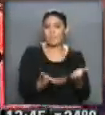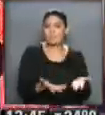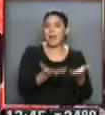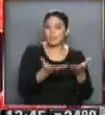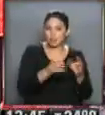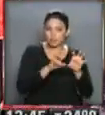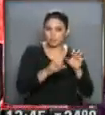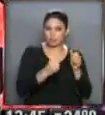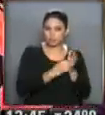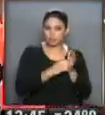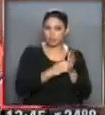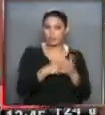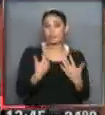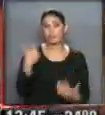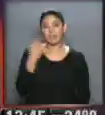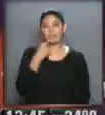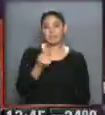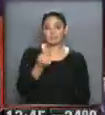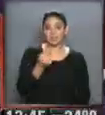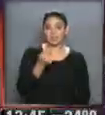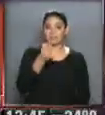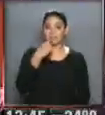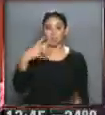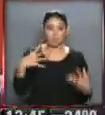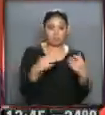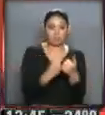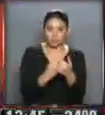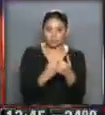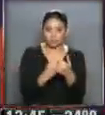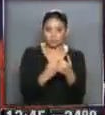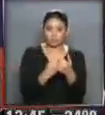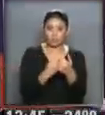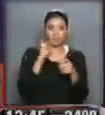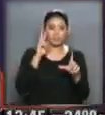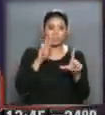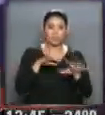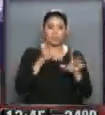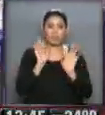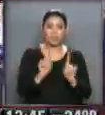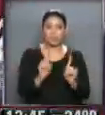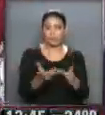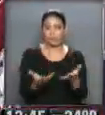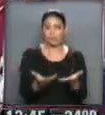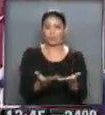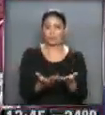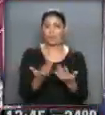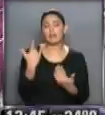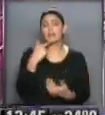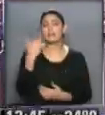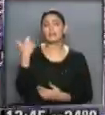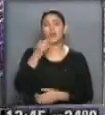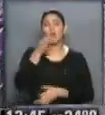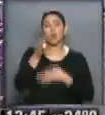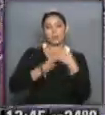y es lo que hablábamos también, que el hecho que la menor colisión produzca hechos como este, aunque como